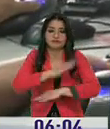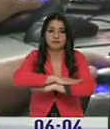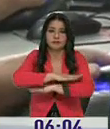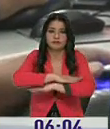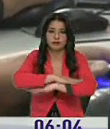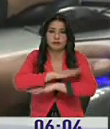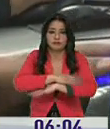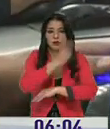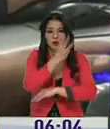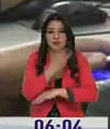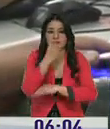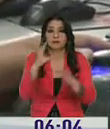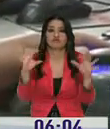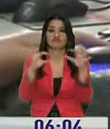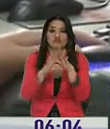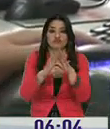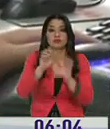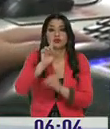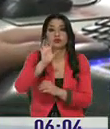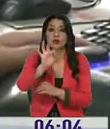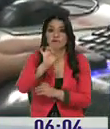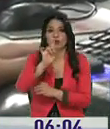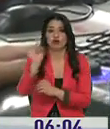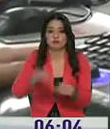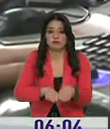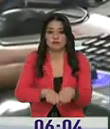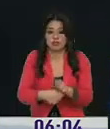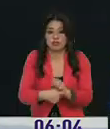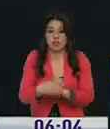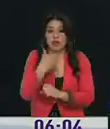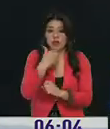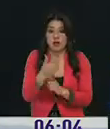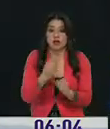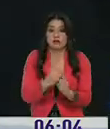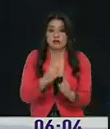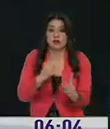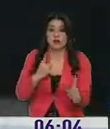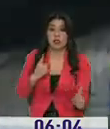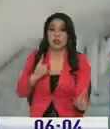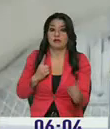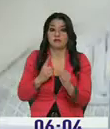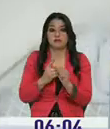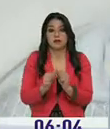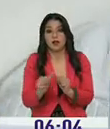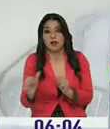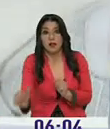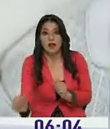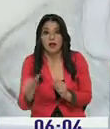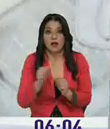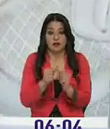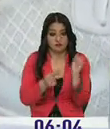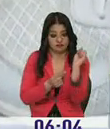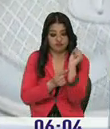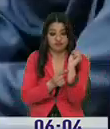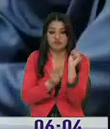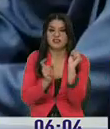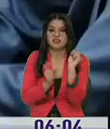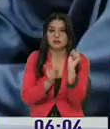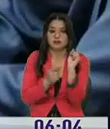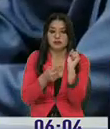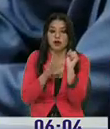seguridad 911 si es manipulado la persona se aleja del sitio donde debe permanecer o si la batería requiere carga